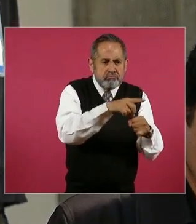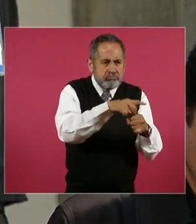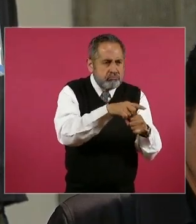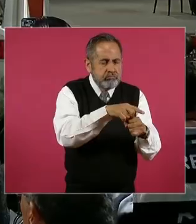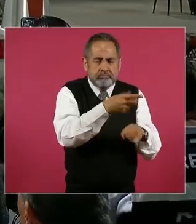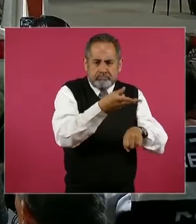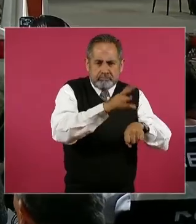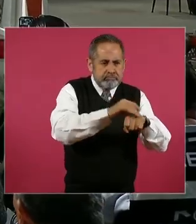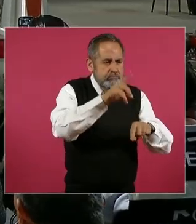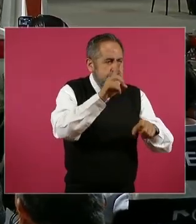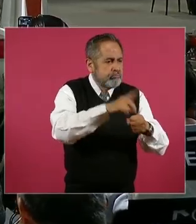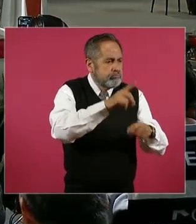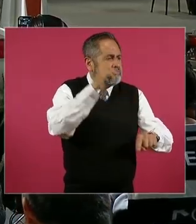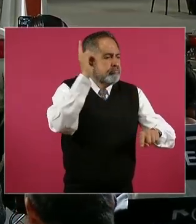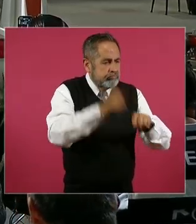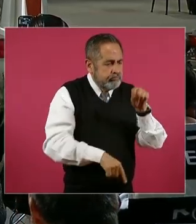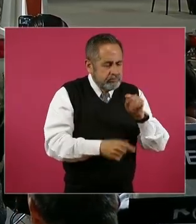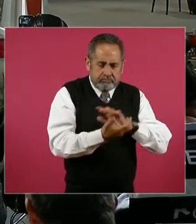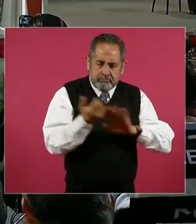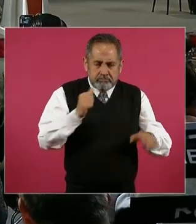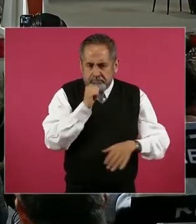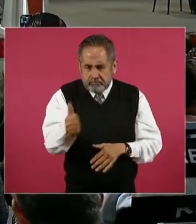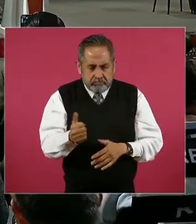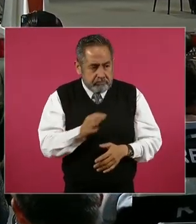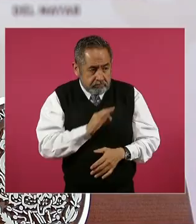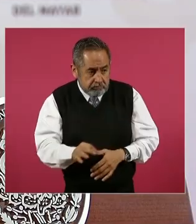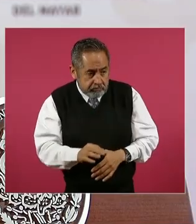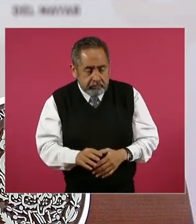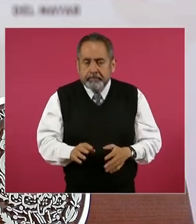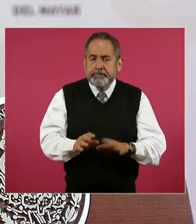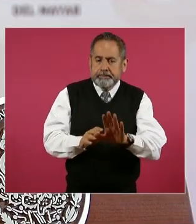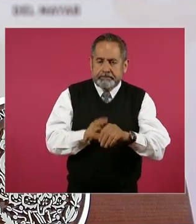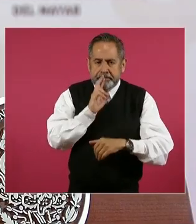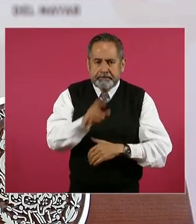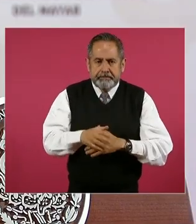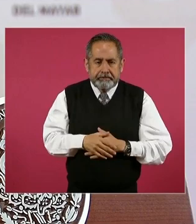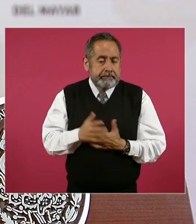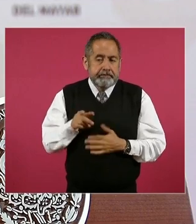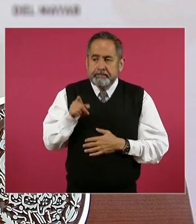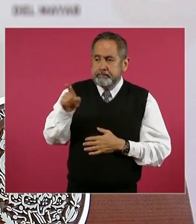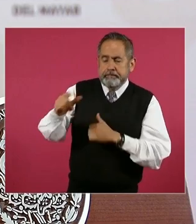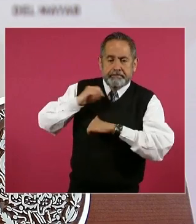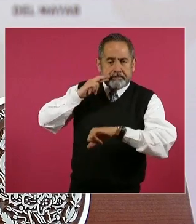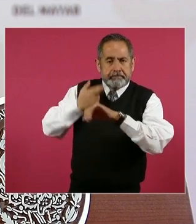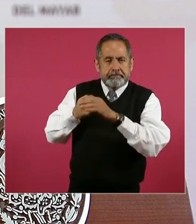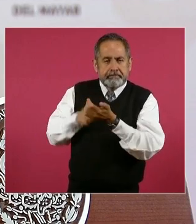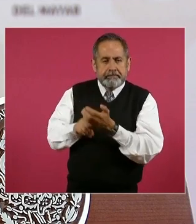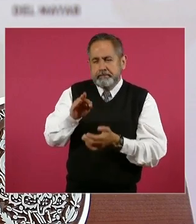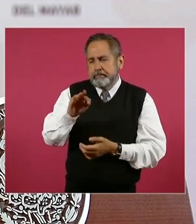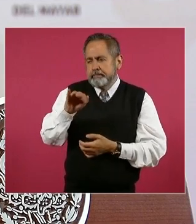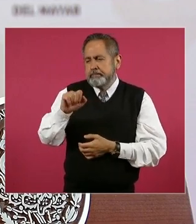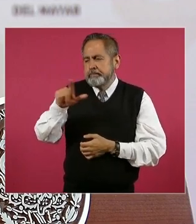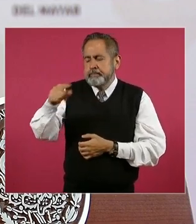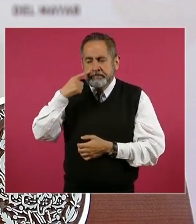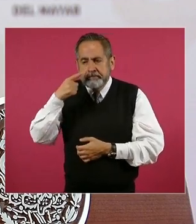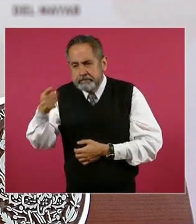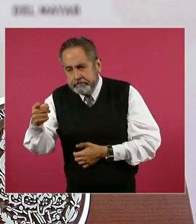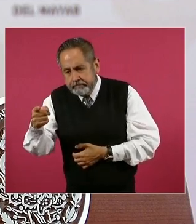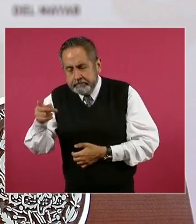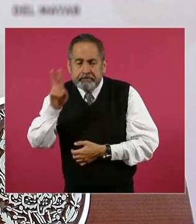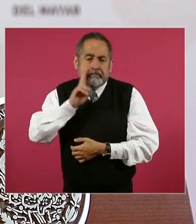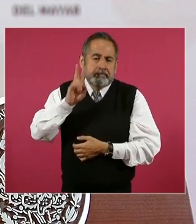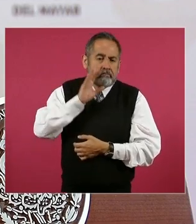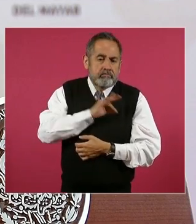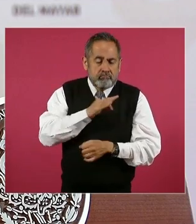la corrupción es una cuestión que tiene que analizar la la autoridad fiscal y Yo pienso que con esto que estamos